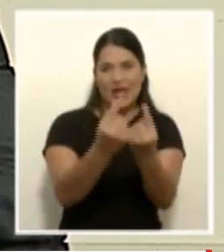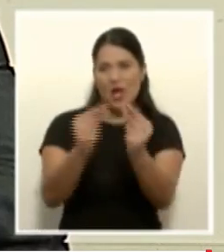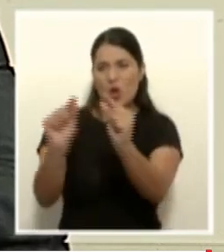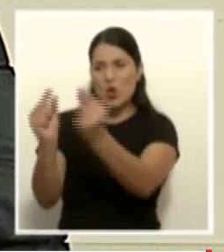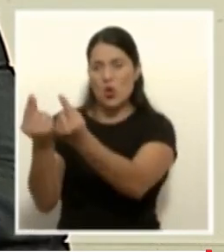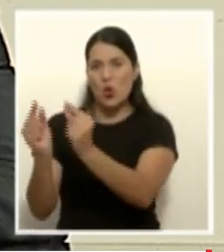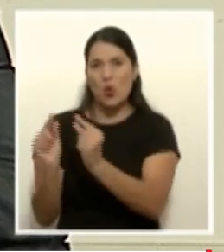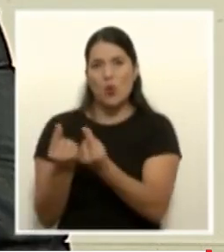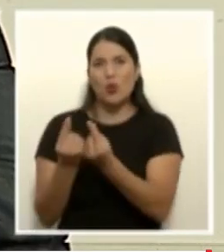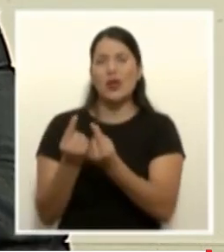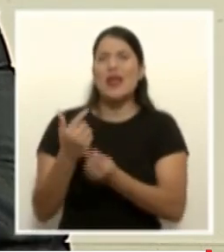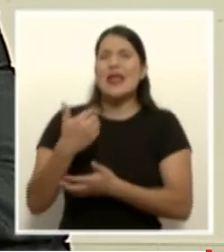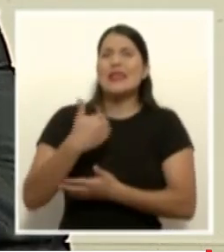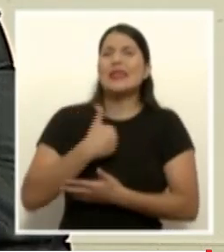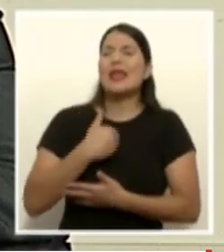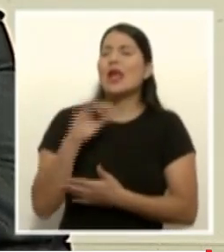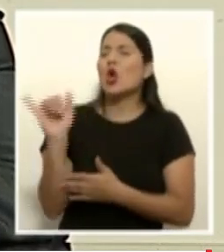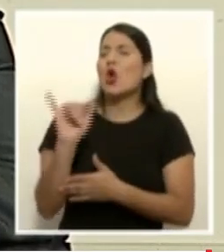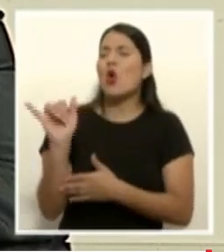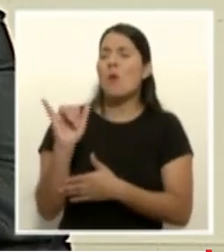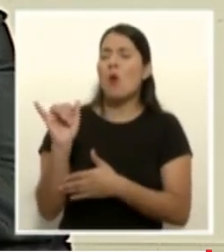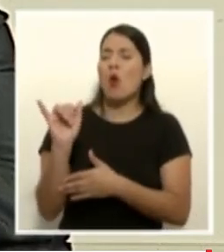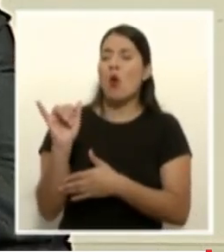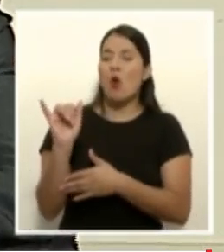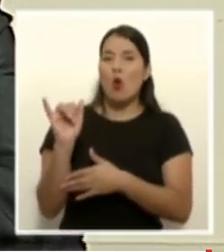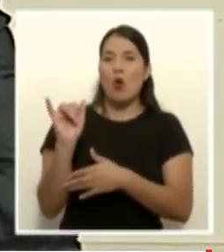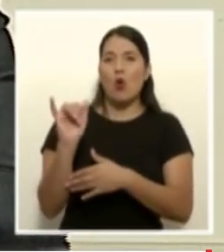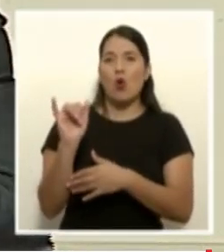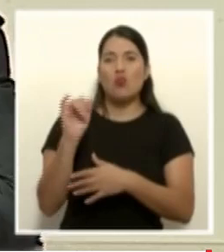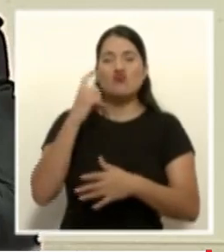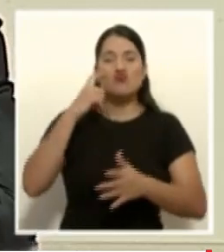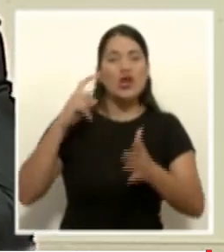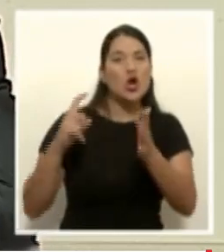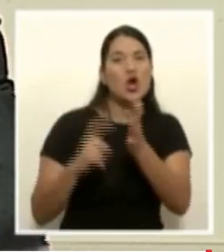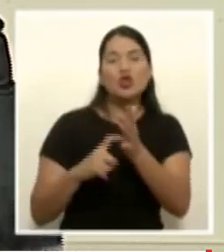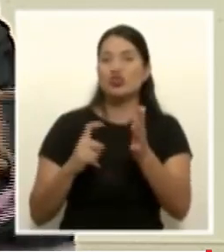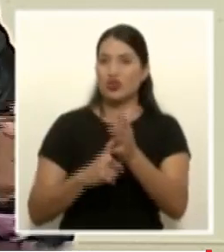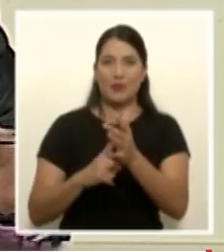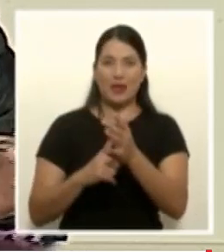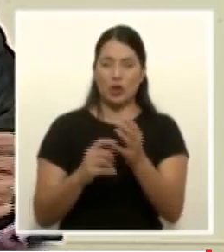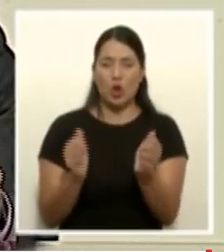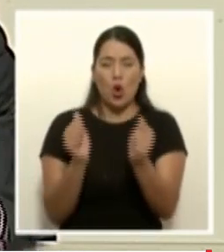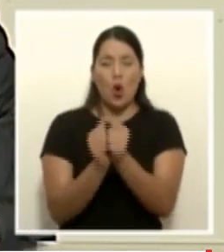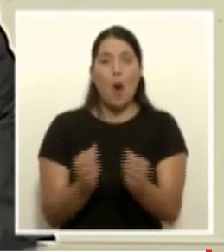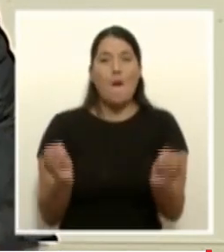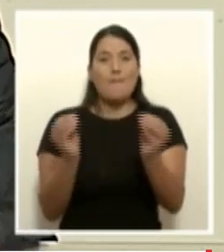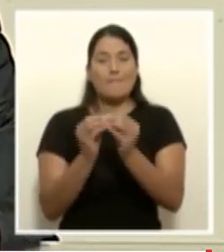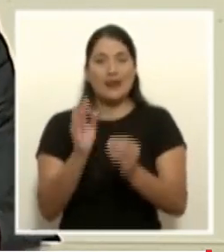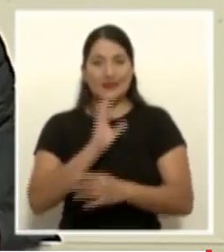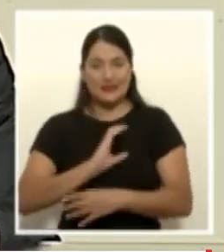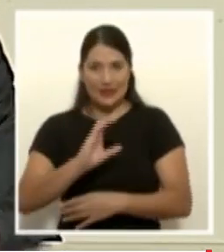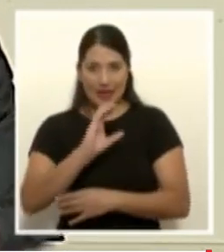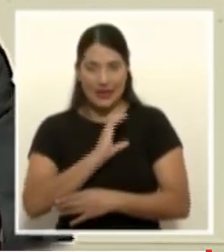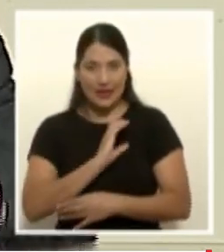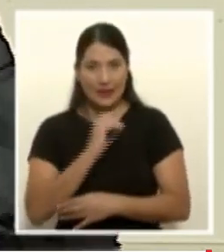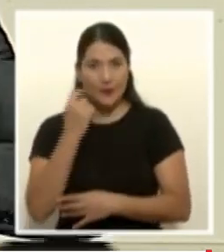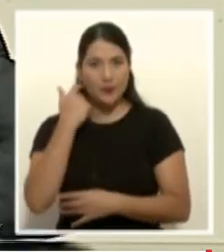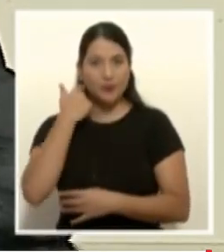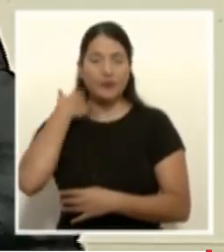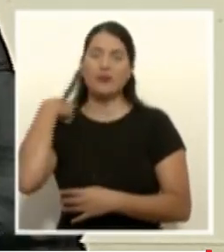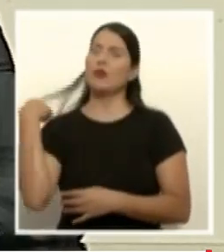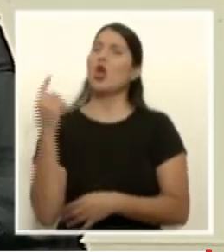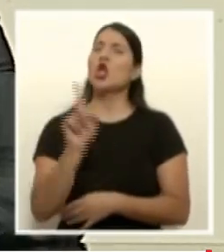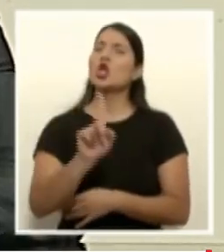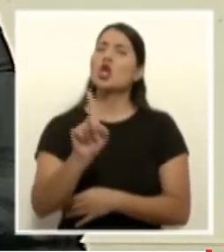como un sello premium, ¿verdad? Donde ya más bien el empresario considere opciones mucho más allá, eventualmente de solamente cumplimiento